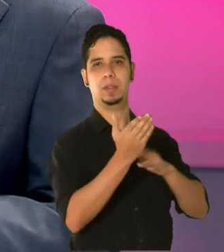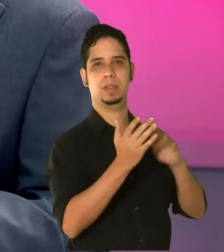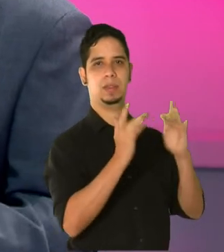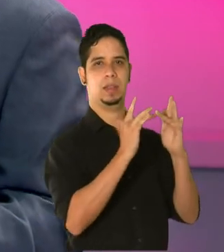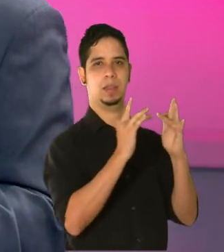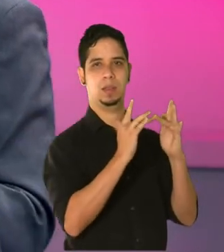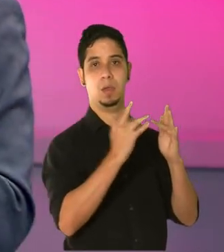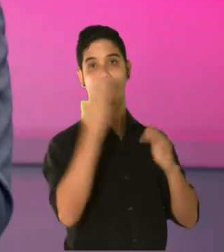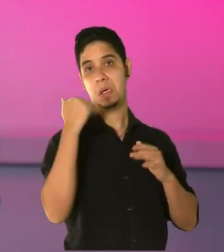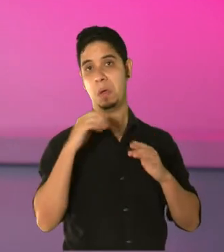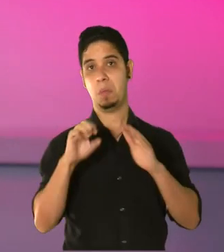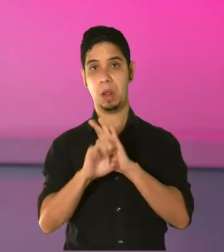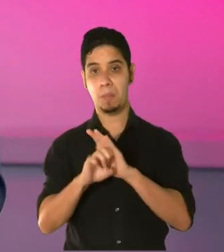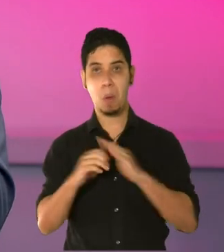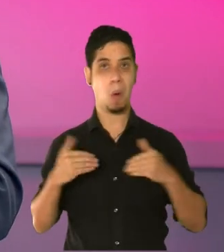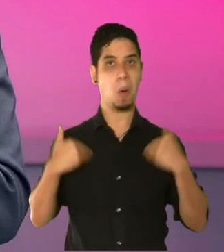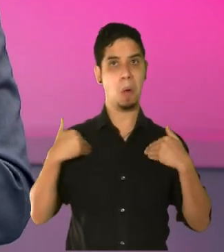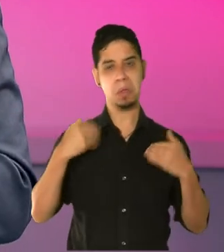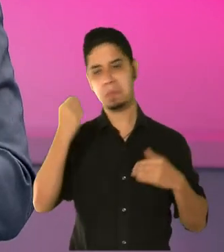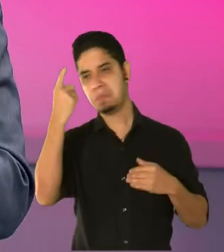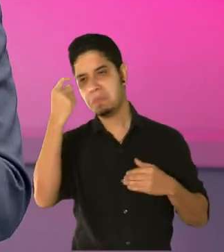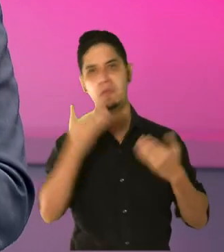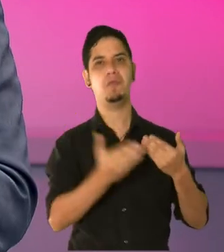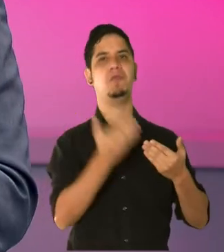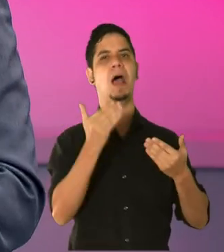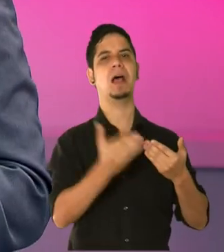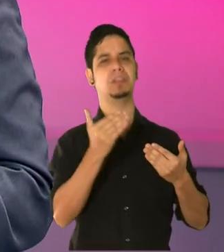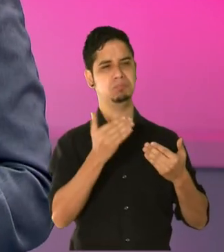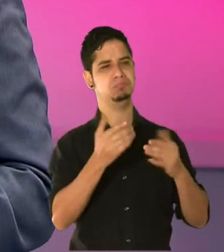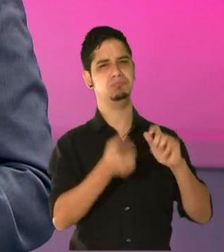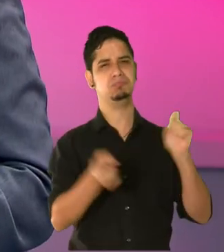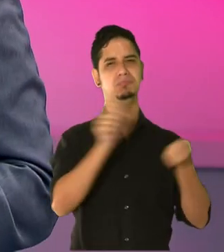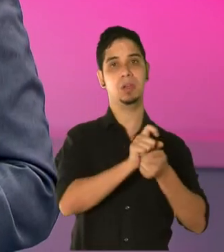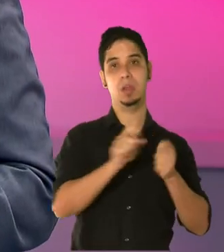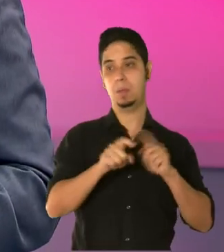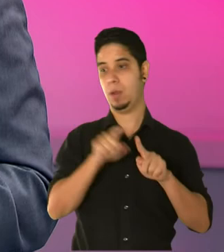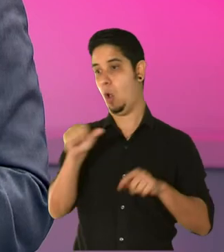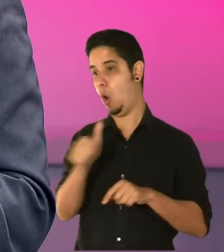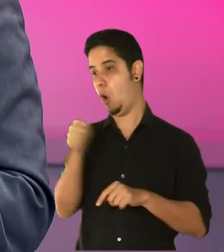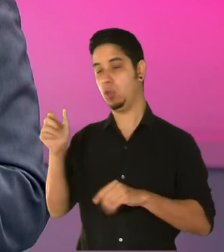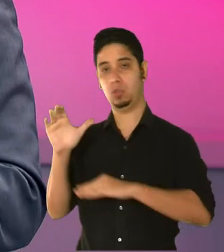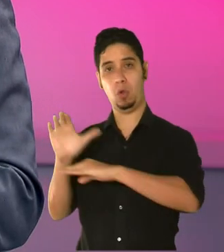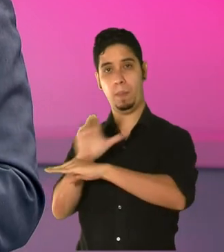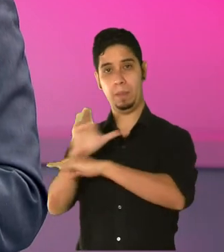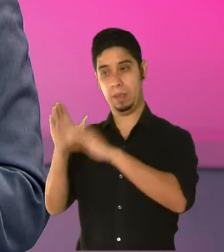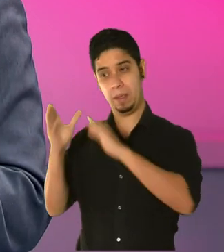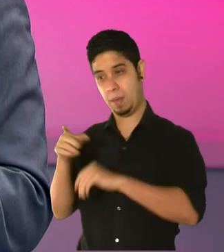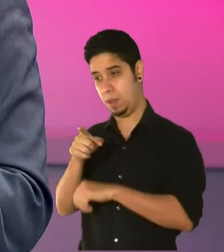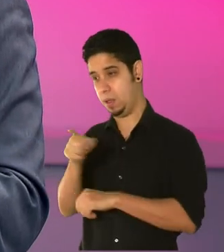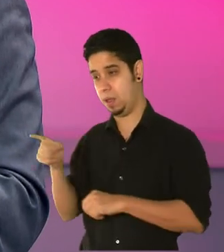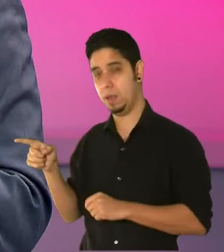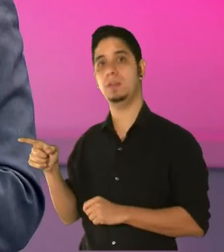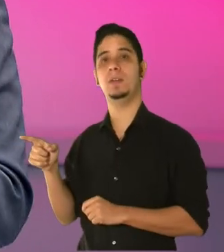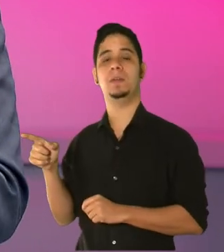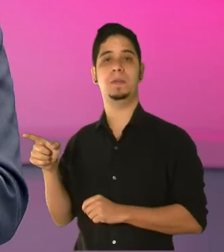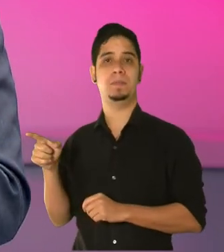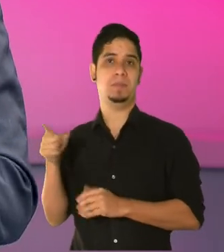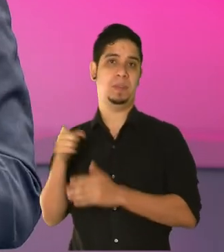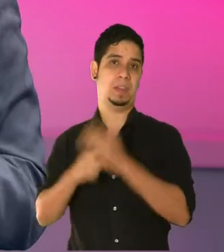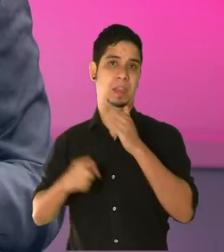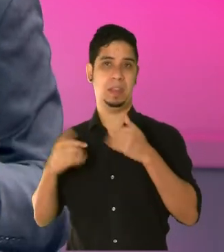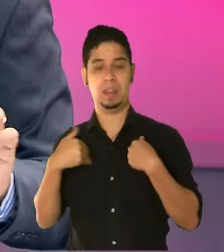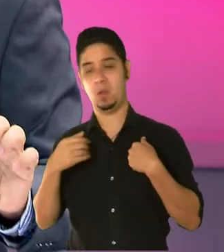no se les hizo muy difícil pero hay muchos pequeños comerciantes y sobre todo el que tiene 23